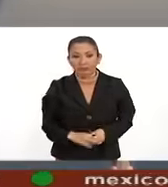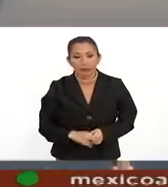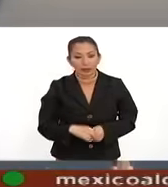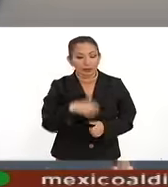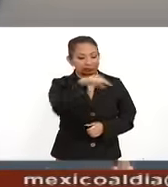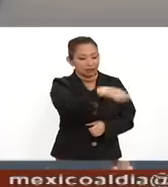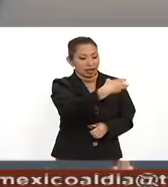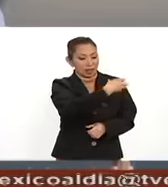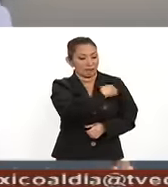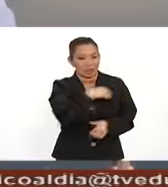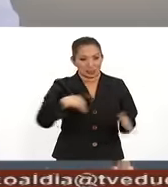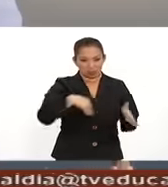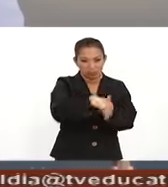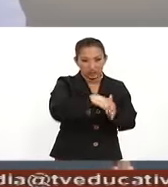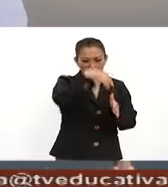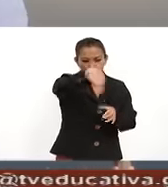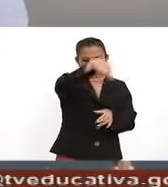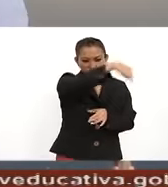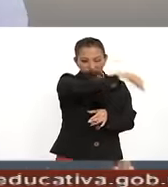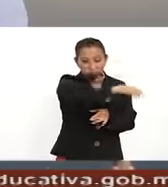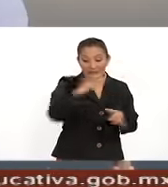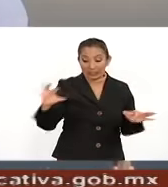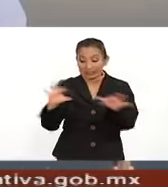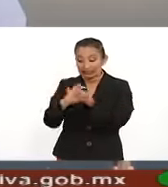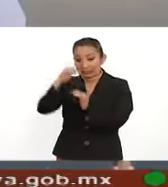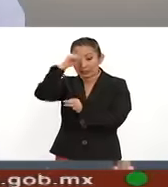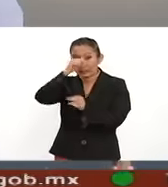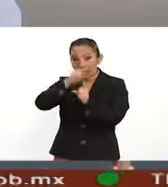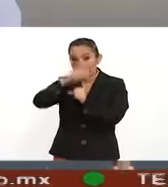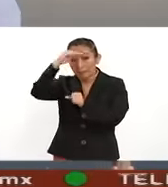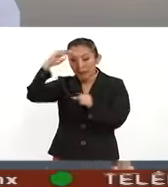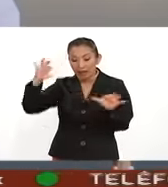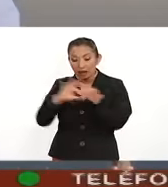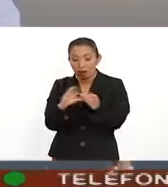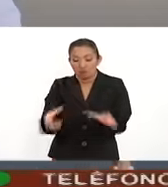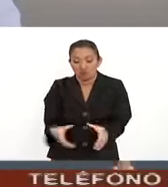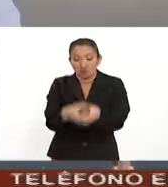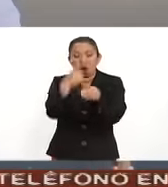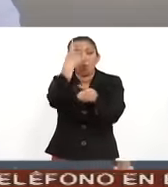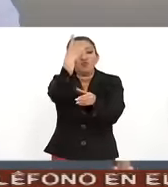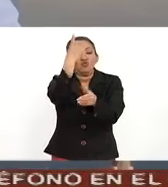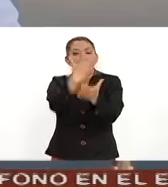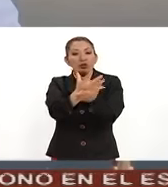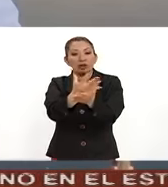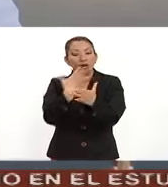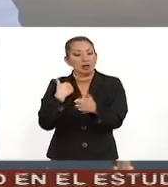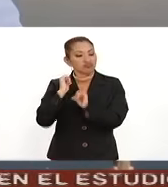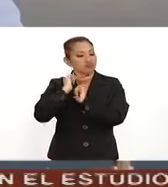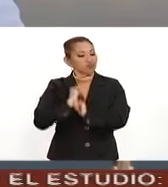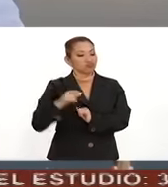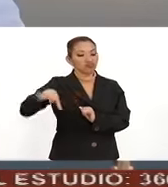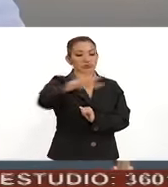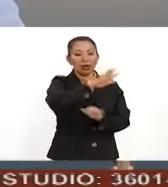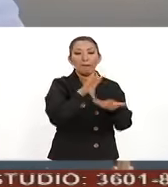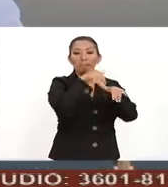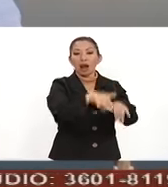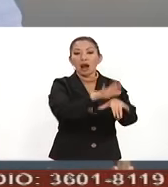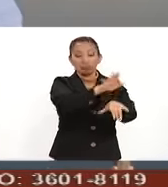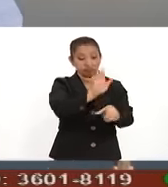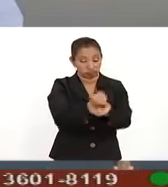las capitanías de puerto a la Secretaría de Marina para conformar una sola autoridad marítima traerá